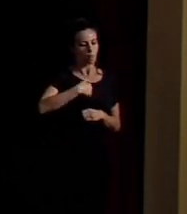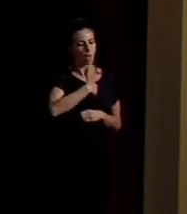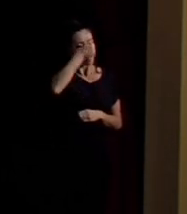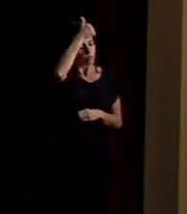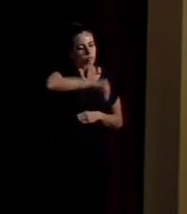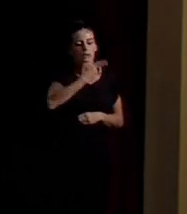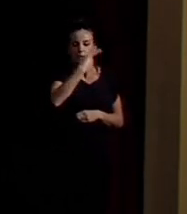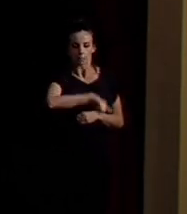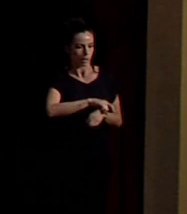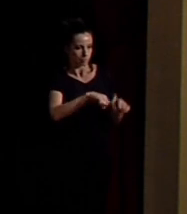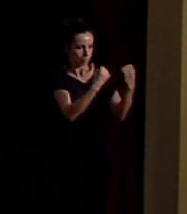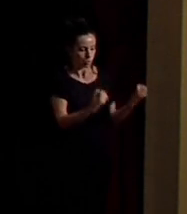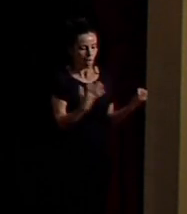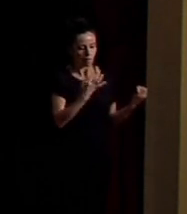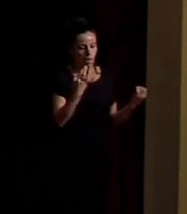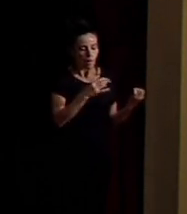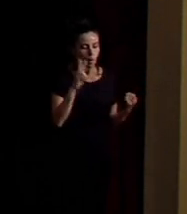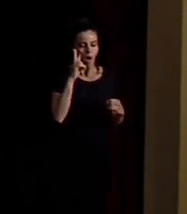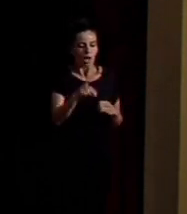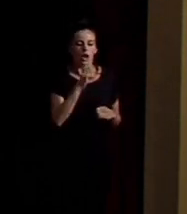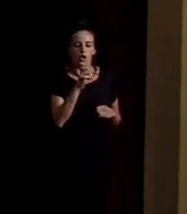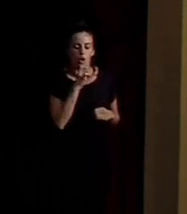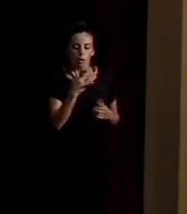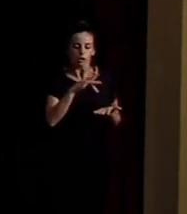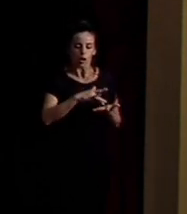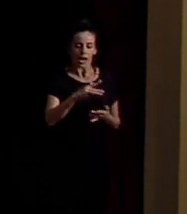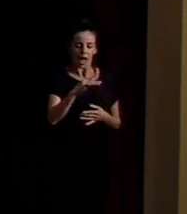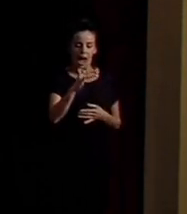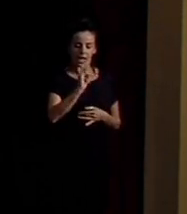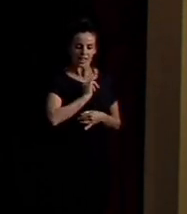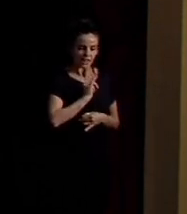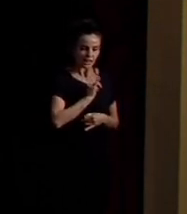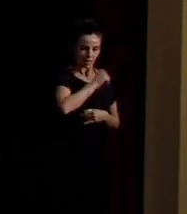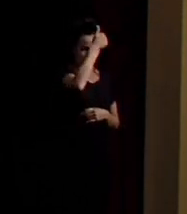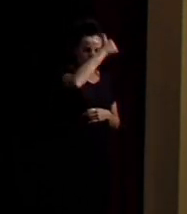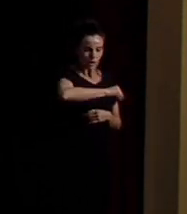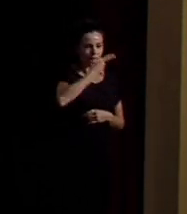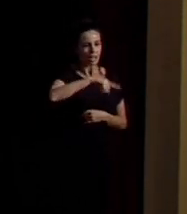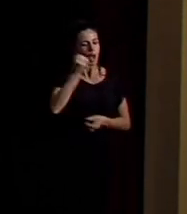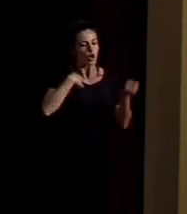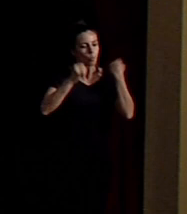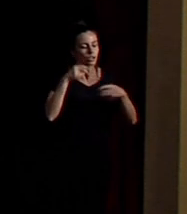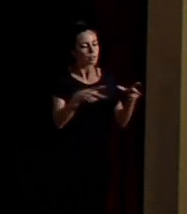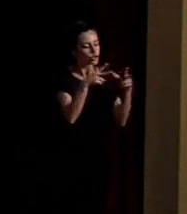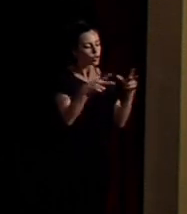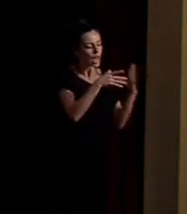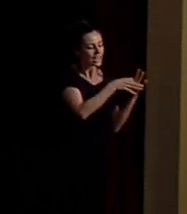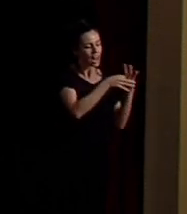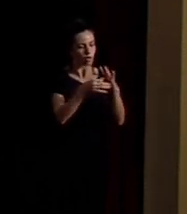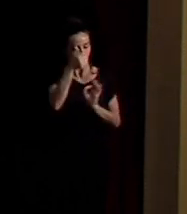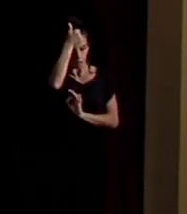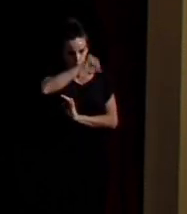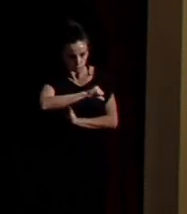centrar en cómo se configuran las identidades masculinas, las prácticas sociales que van asociadas a esa masculinidad,